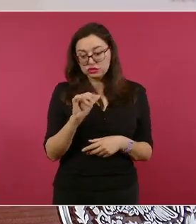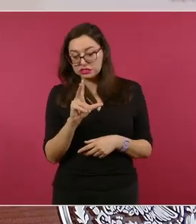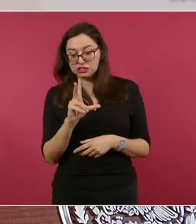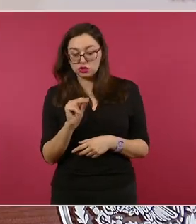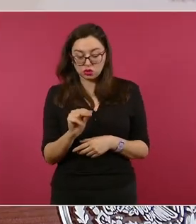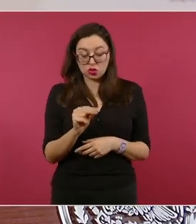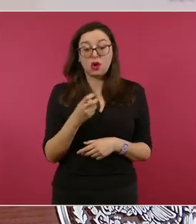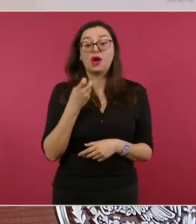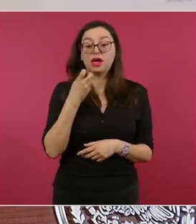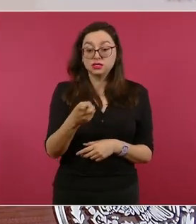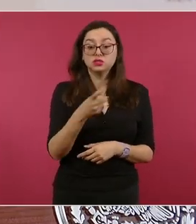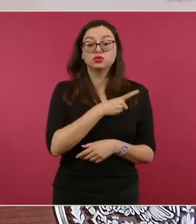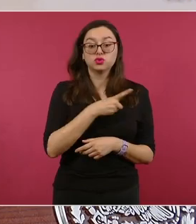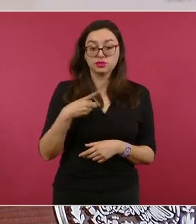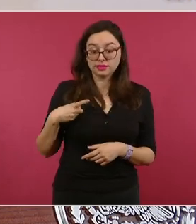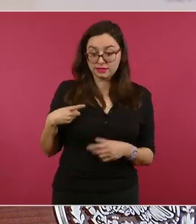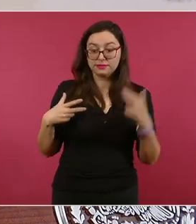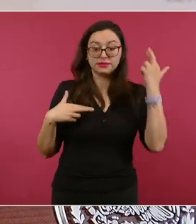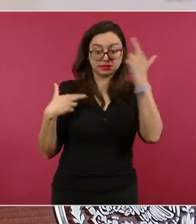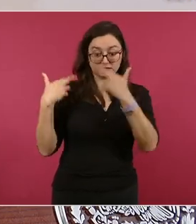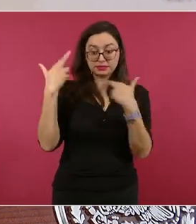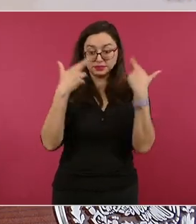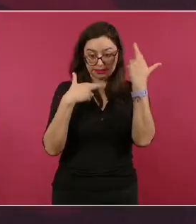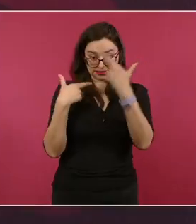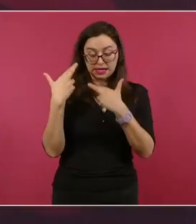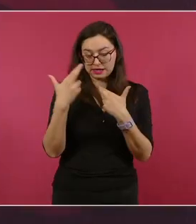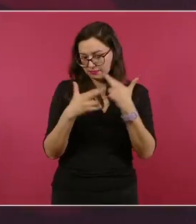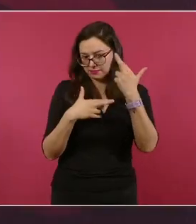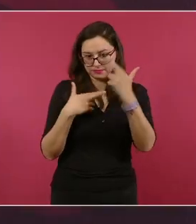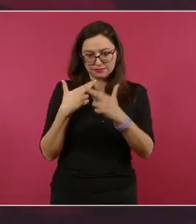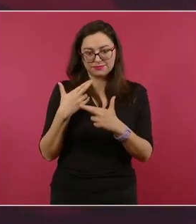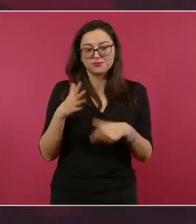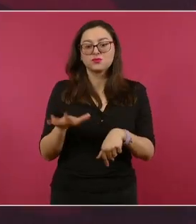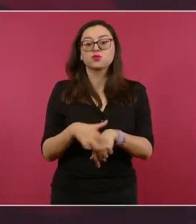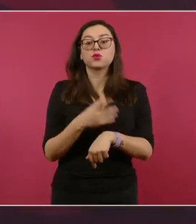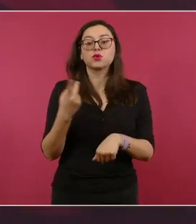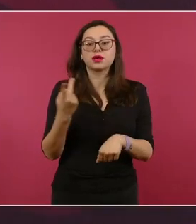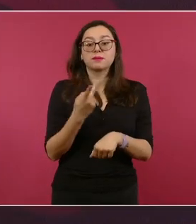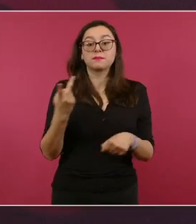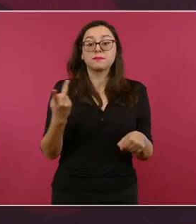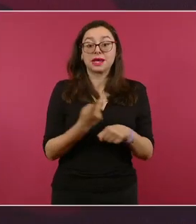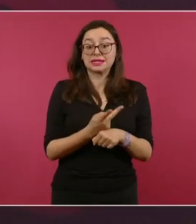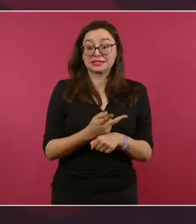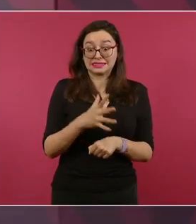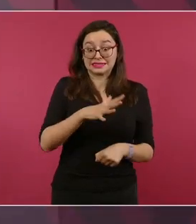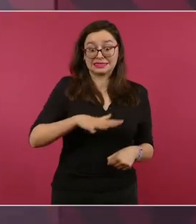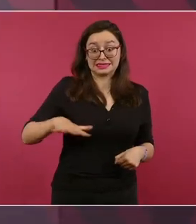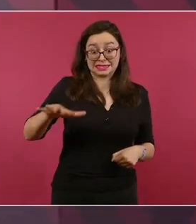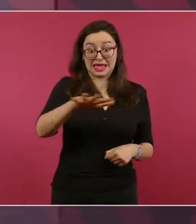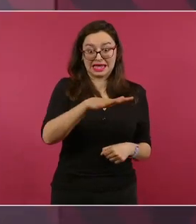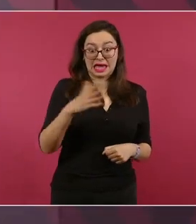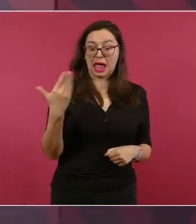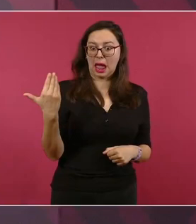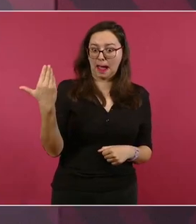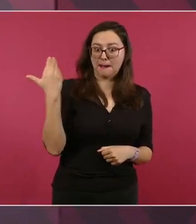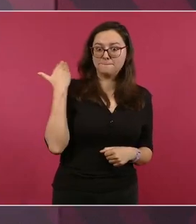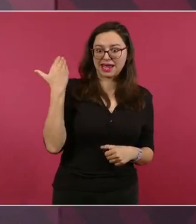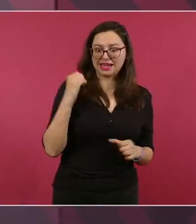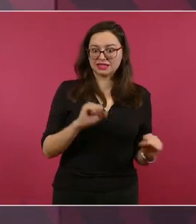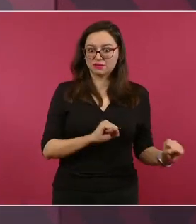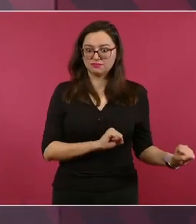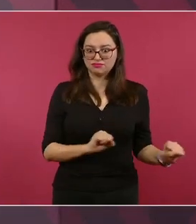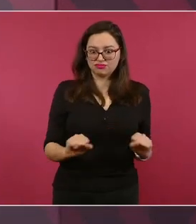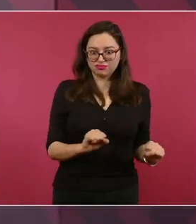porque en esa zona hubieron una especie de temblores o temblores